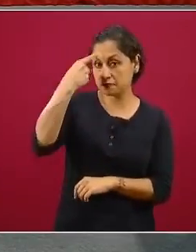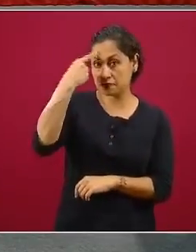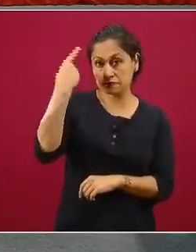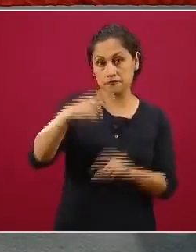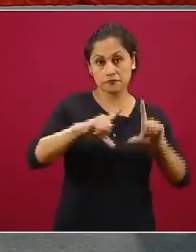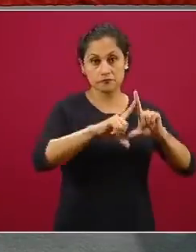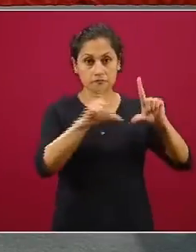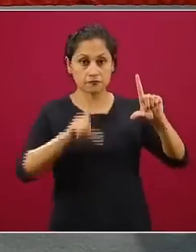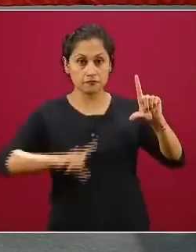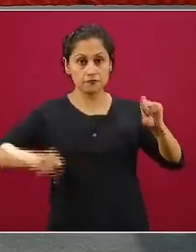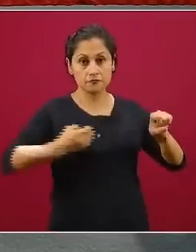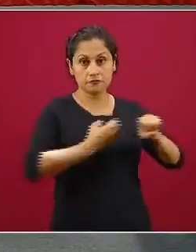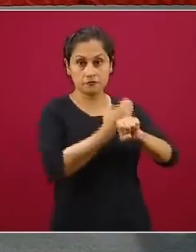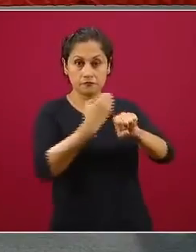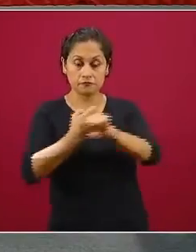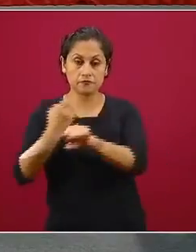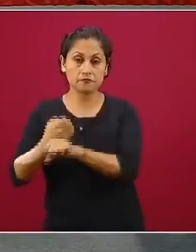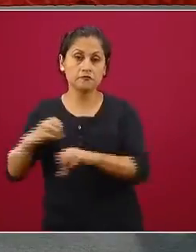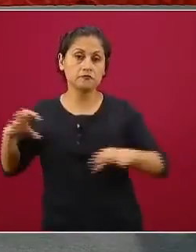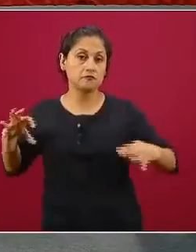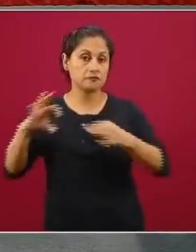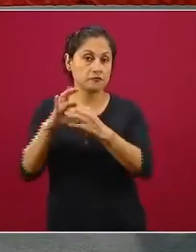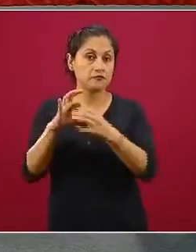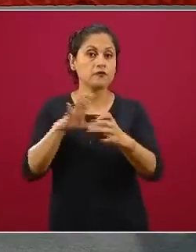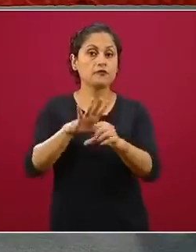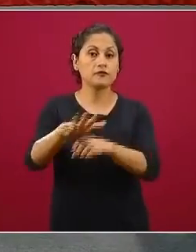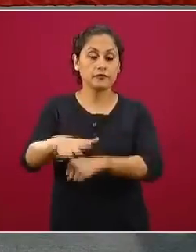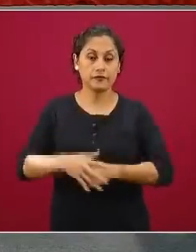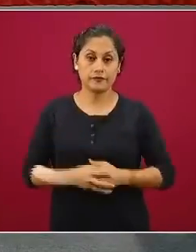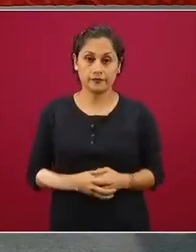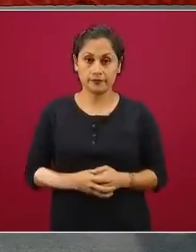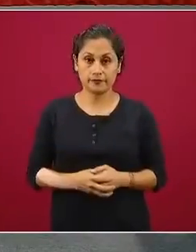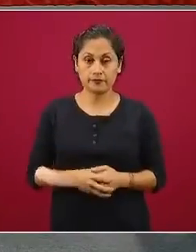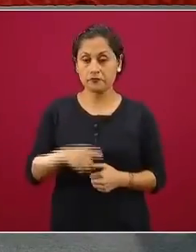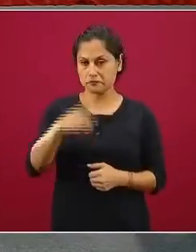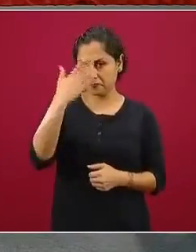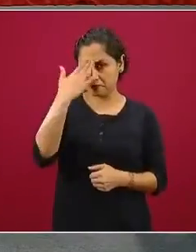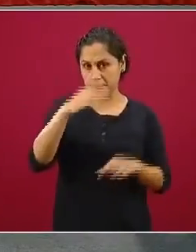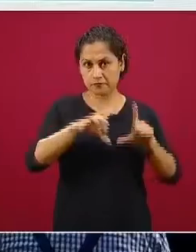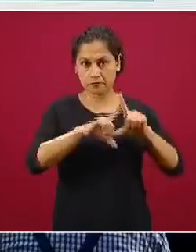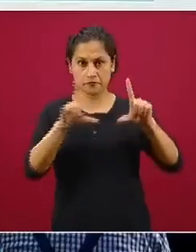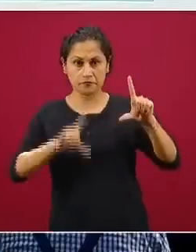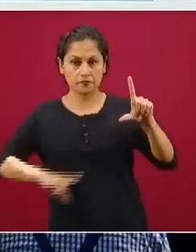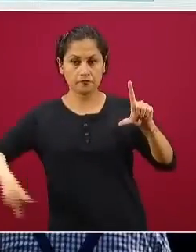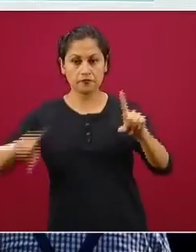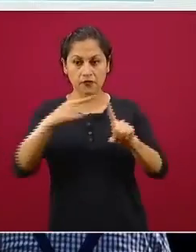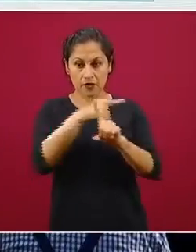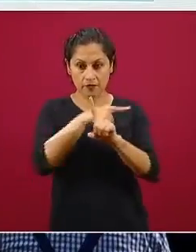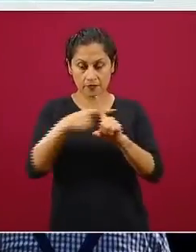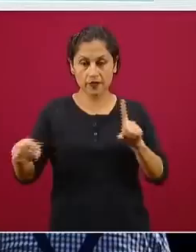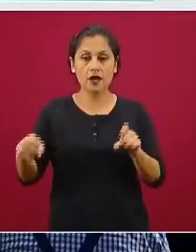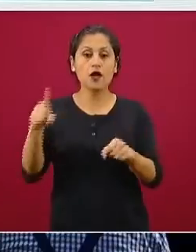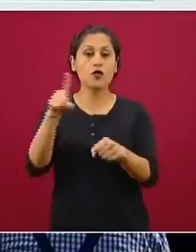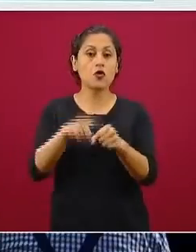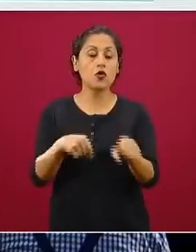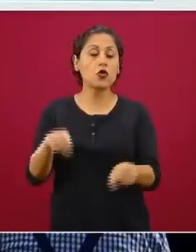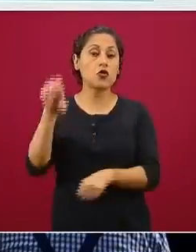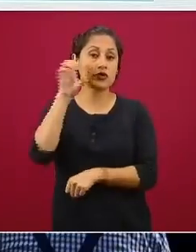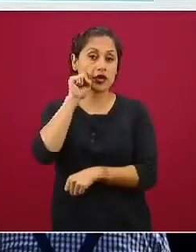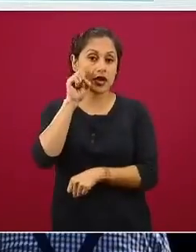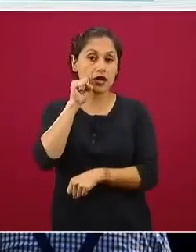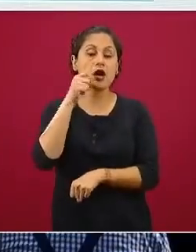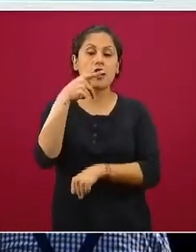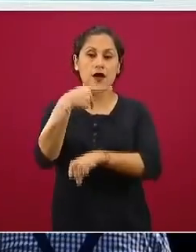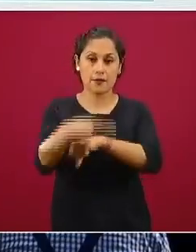entidades federativas, la mitad de ellas en riesgo alto, color naranja, y la otra